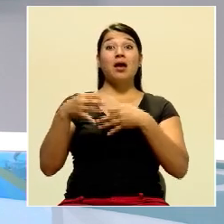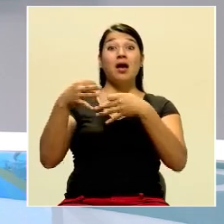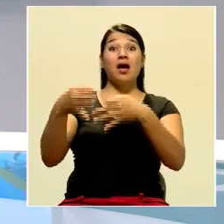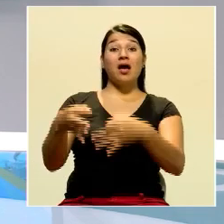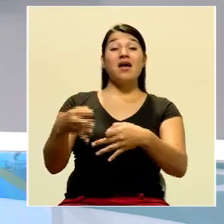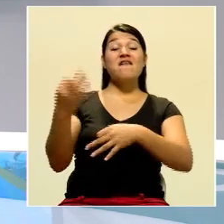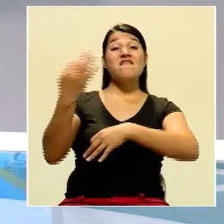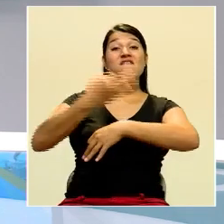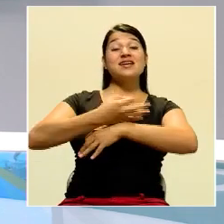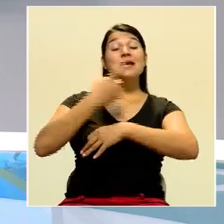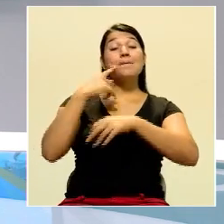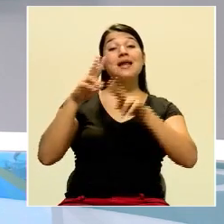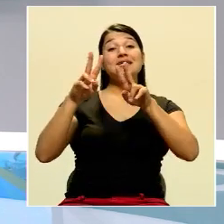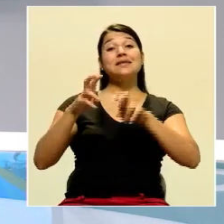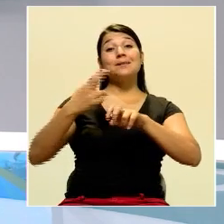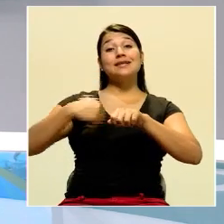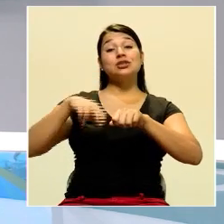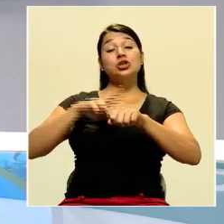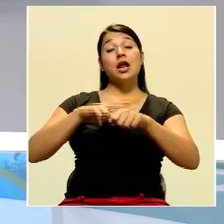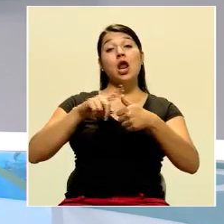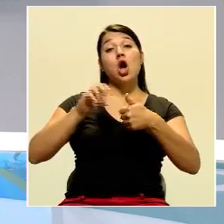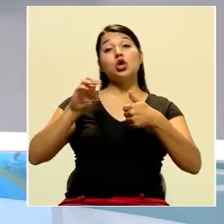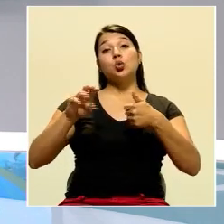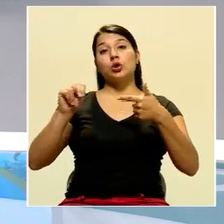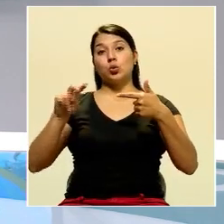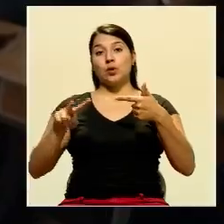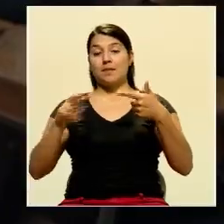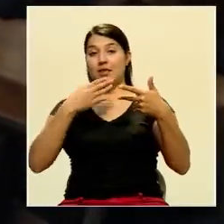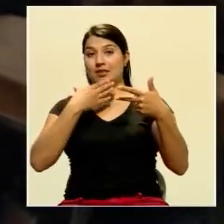para octubre, noviembre y diciembre.